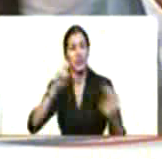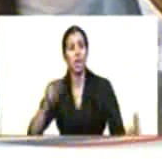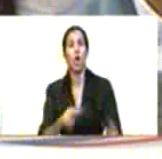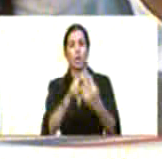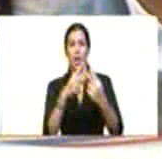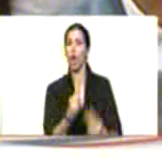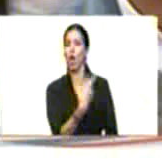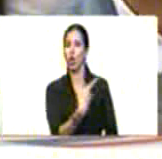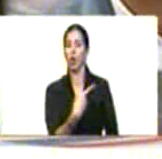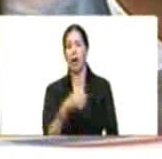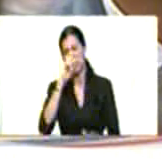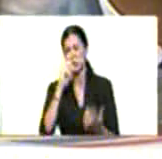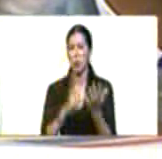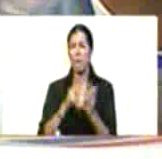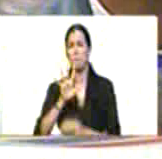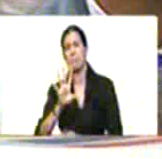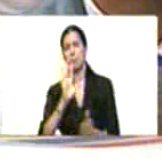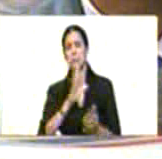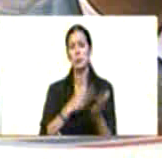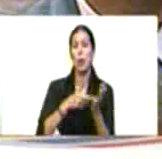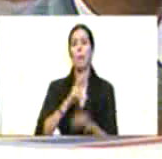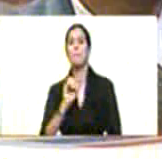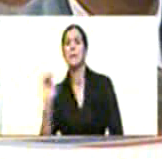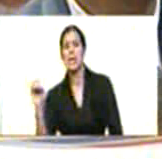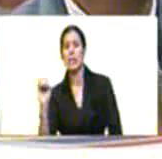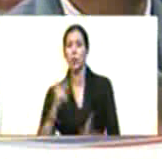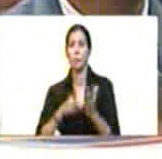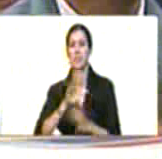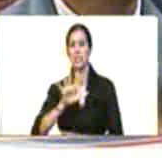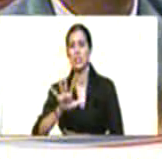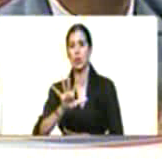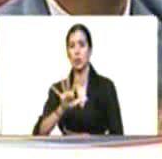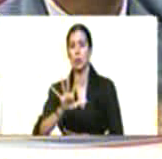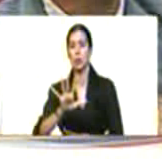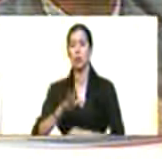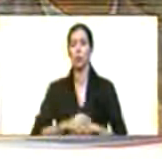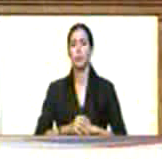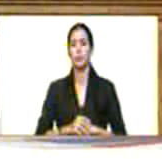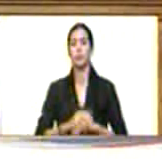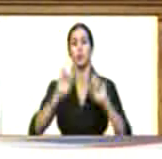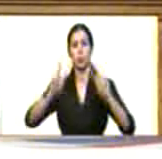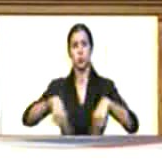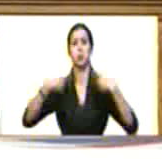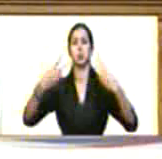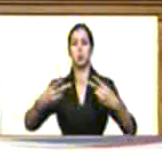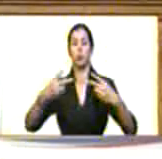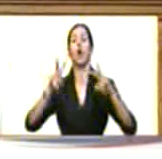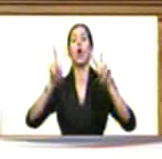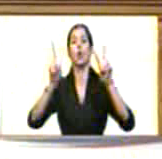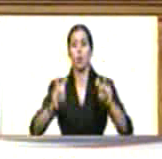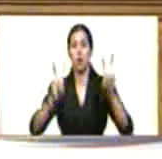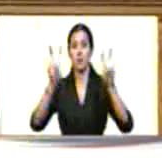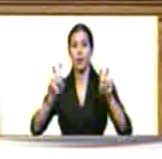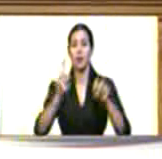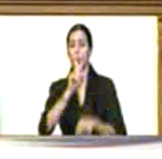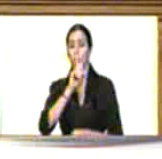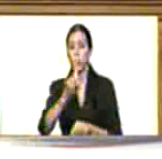2000-2005, en la primera legislatura de la nueva Asamblea